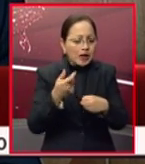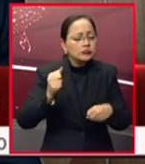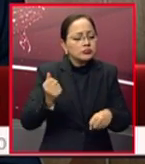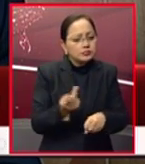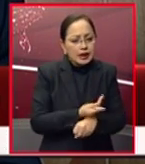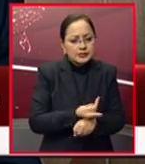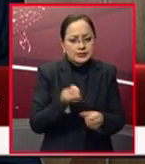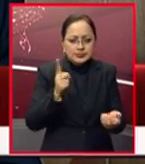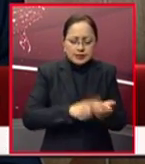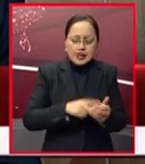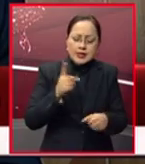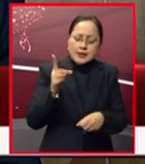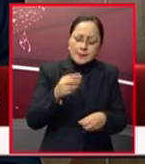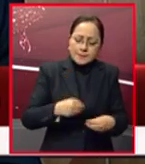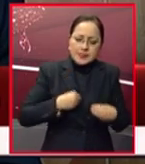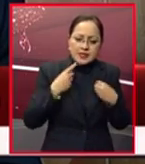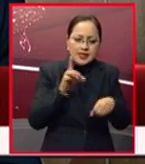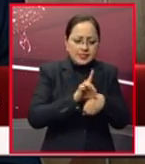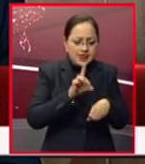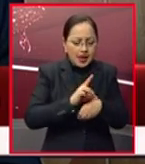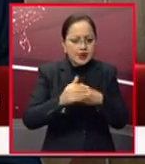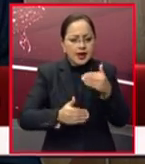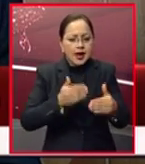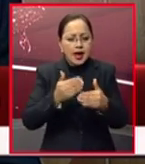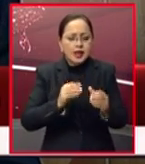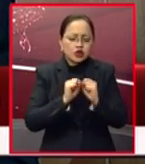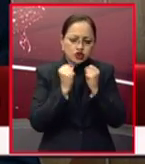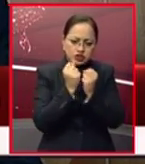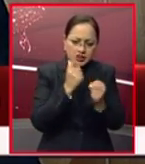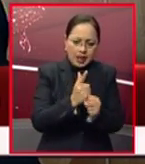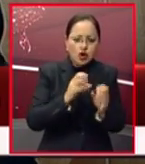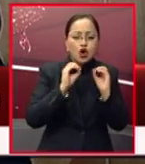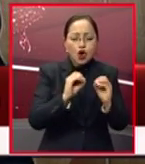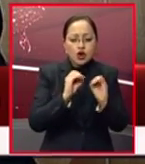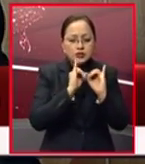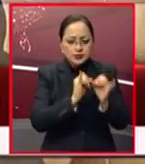social y particular o individual.